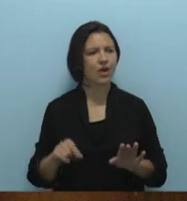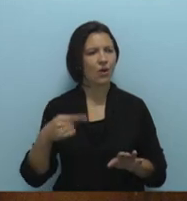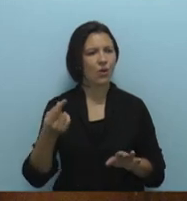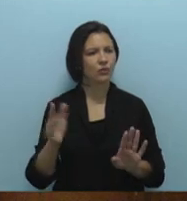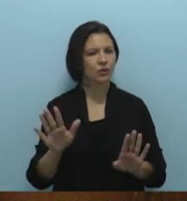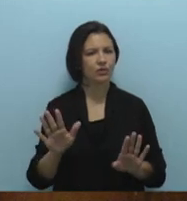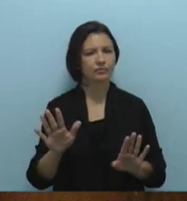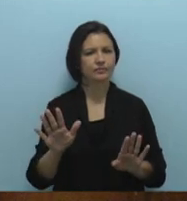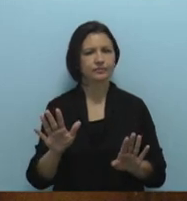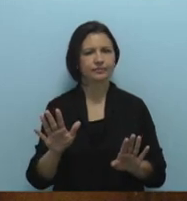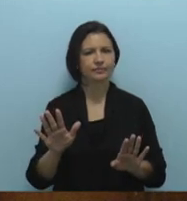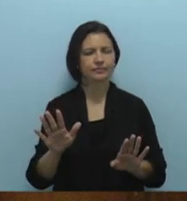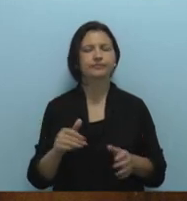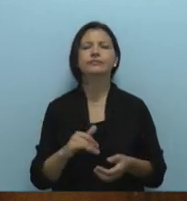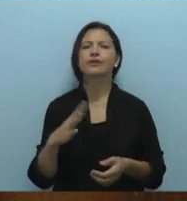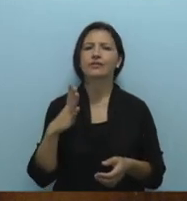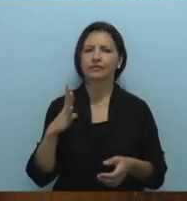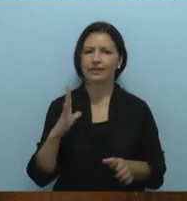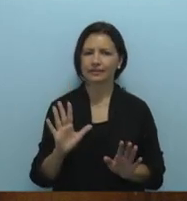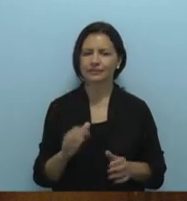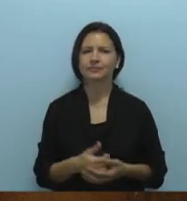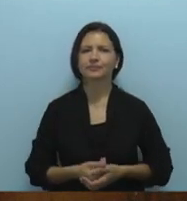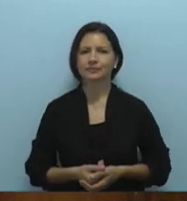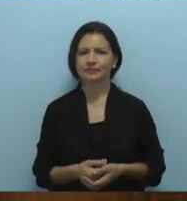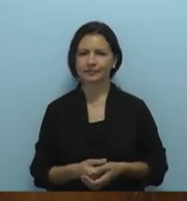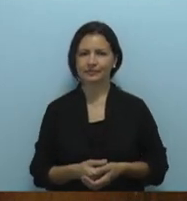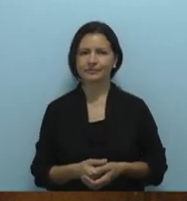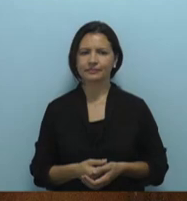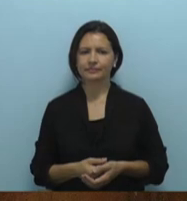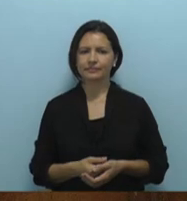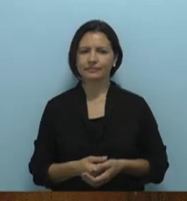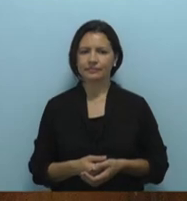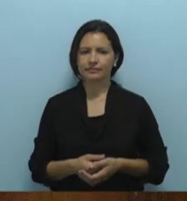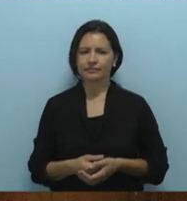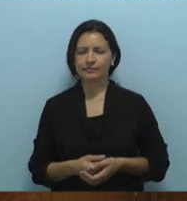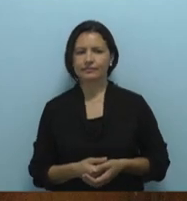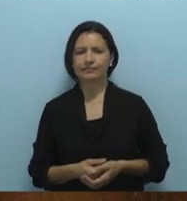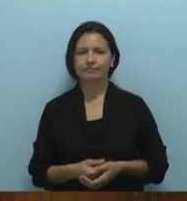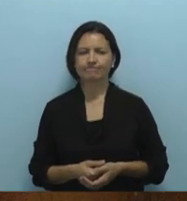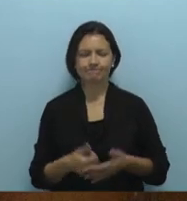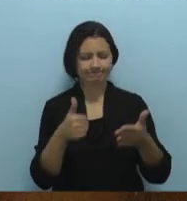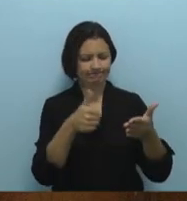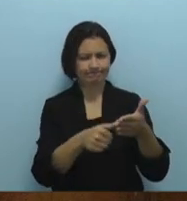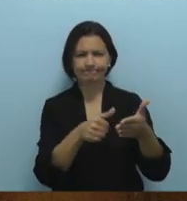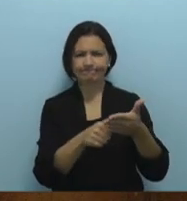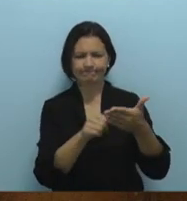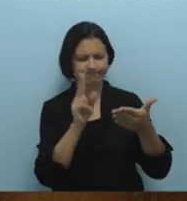de... El diputado Walter Guione me está pidiendo la palabra. No lo veo en el